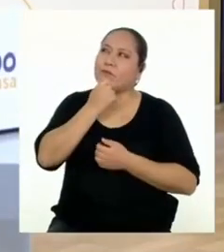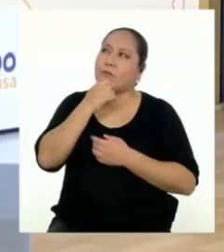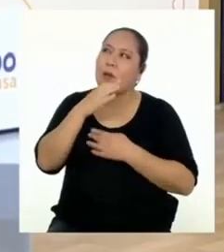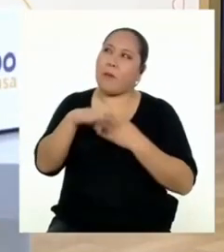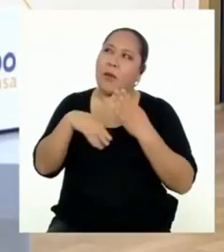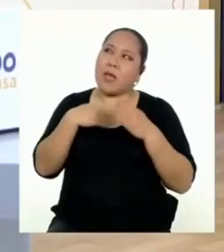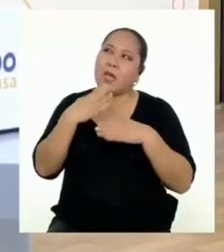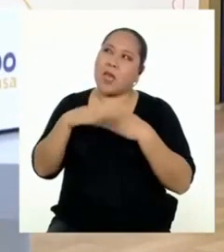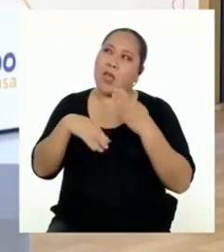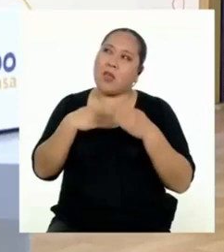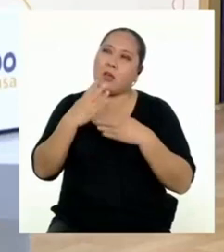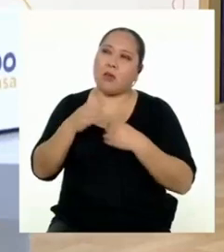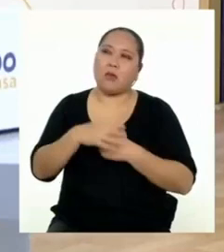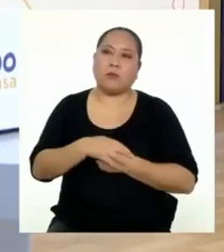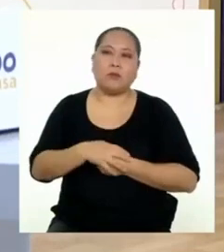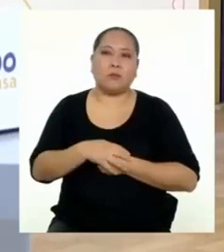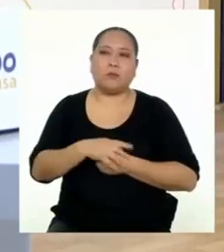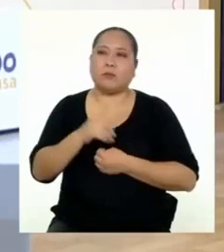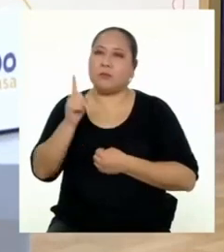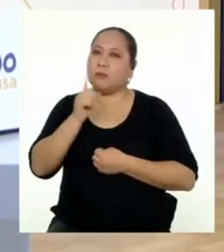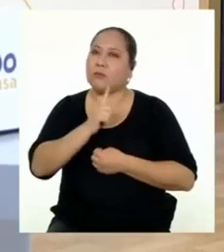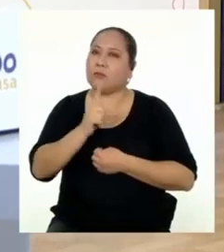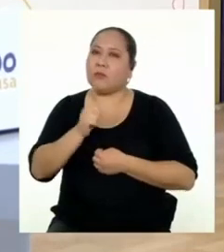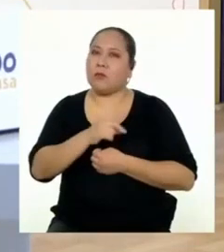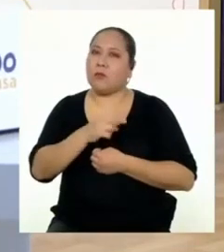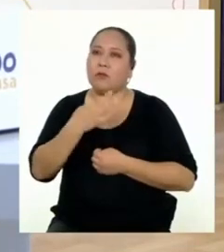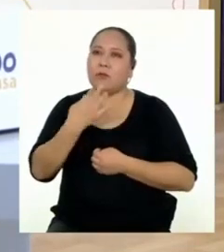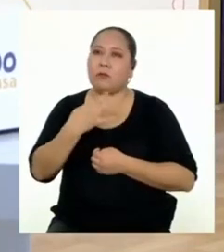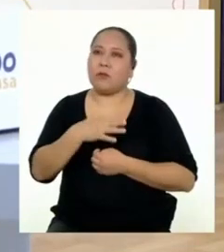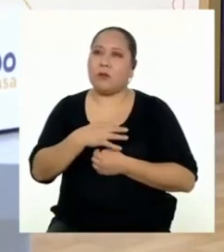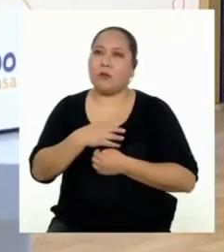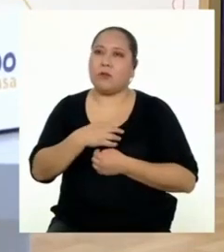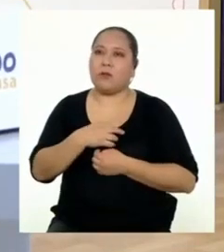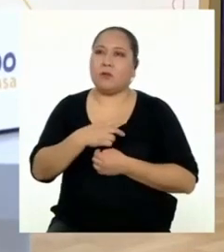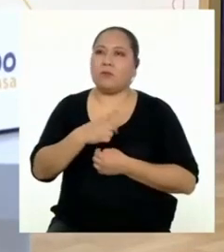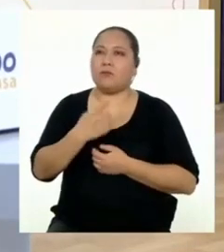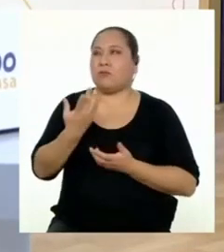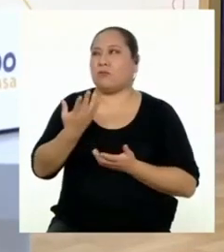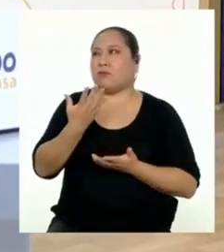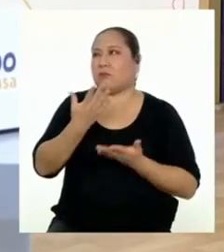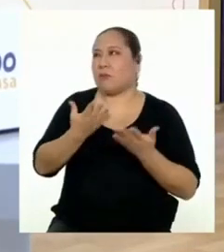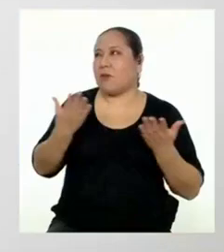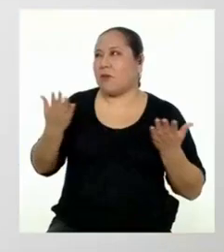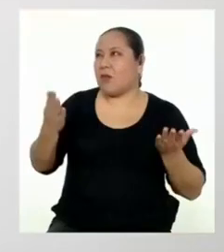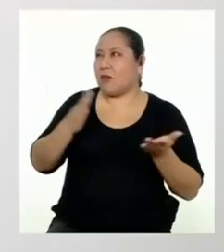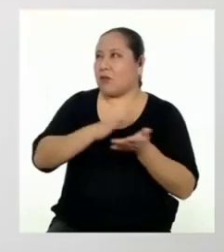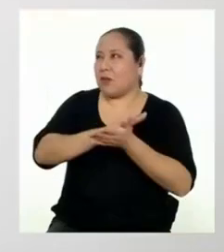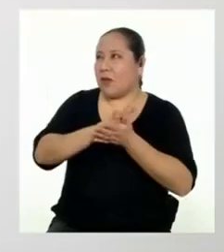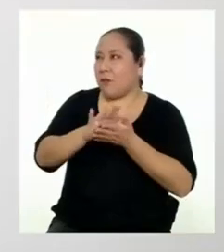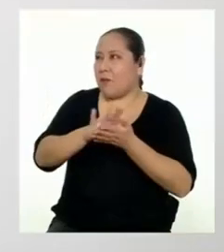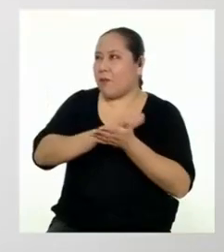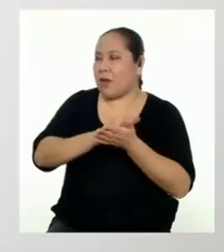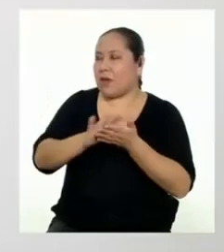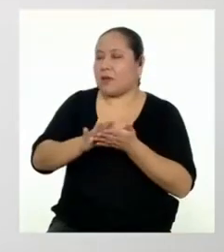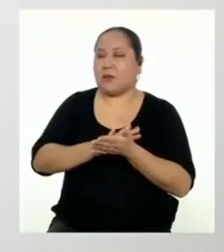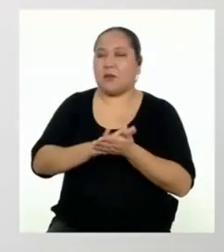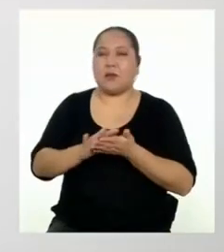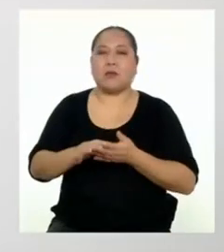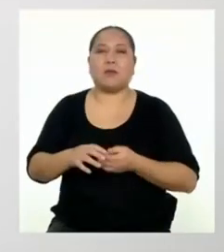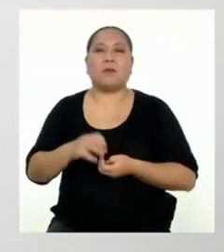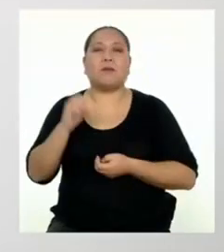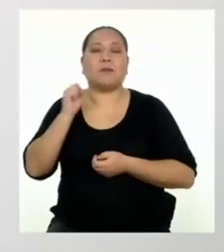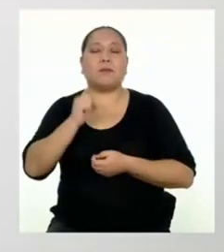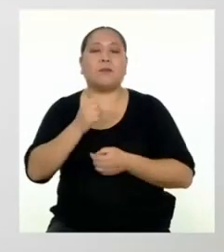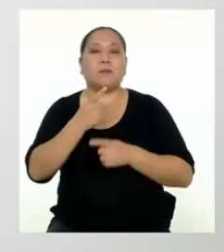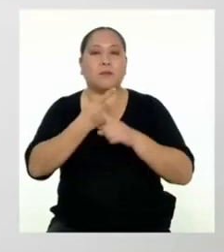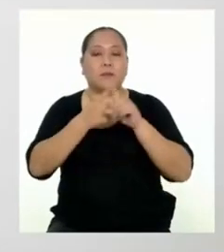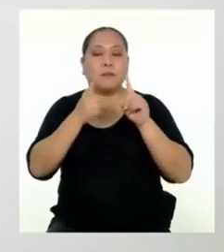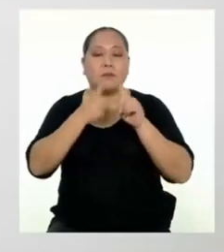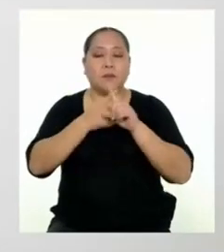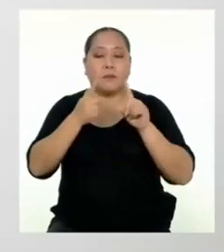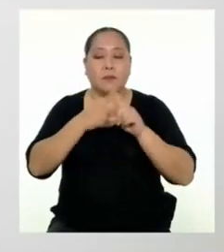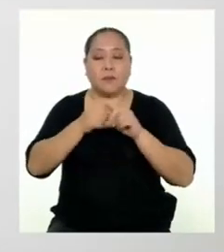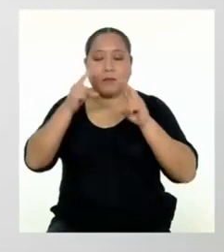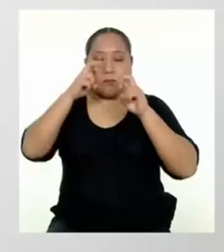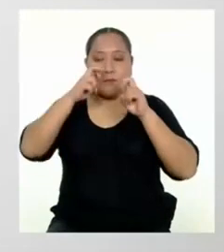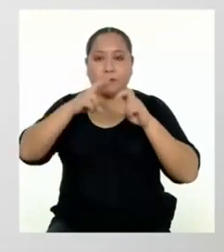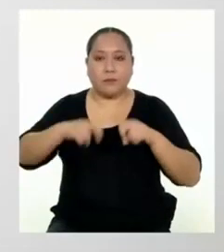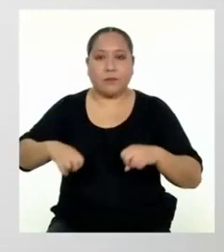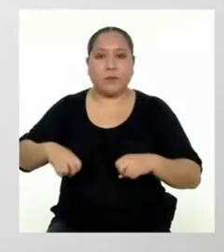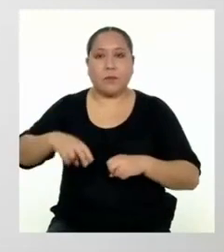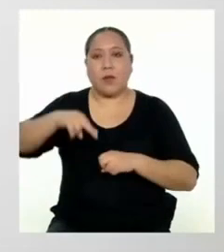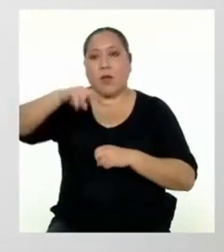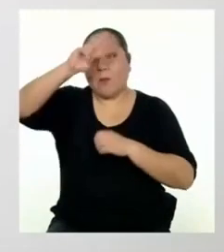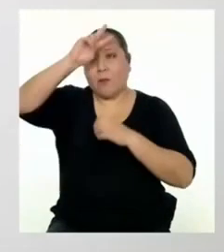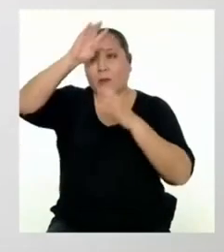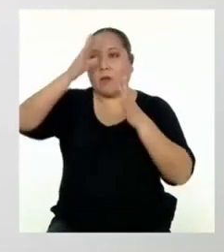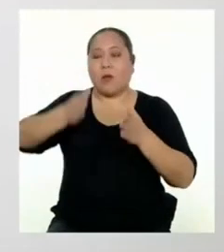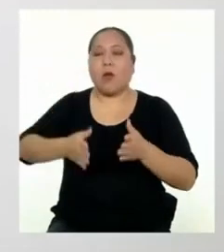Papel higiénico. No es una exageración, pero quizás artículos de limpieza. Diversos estudios muestran que los peruanos